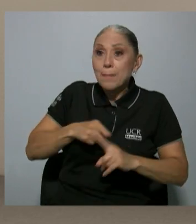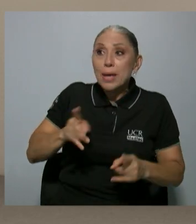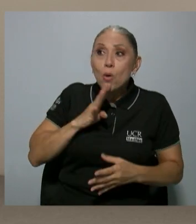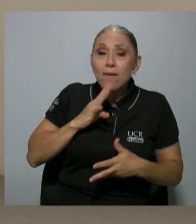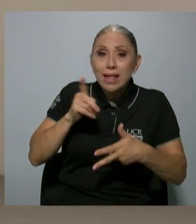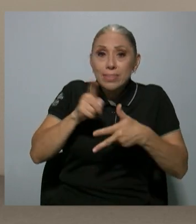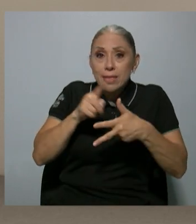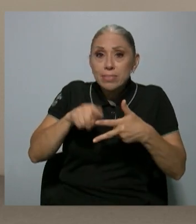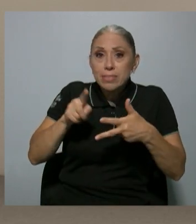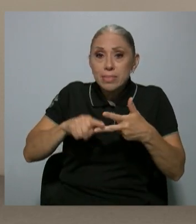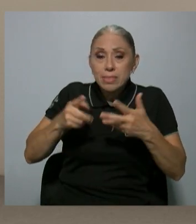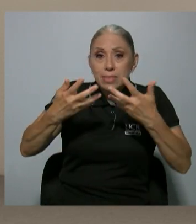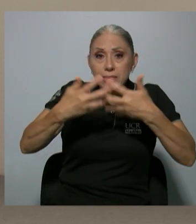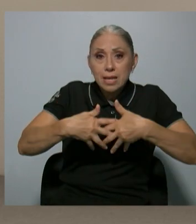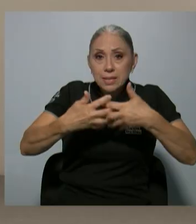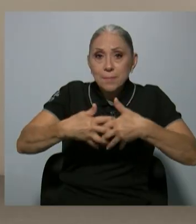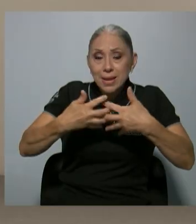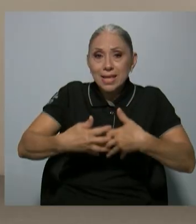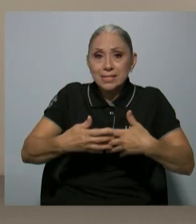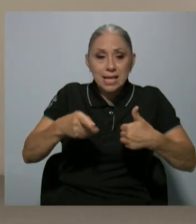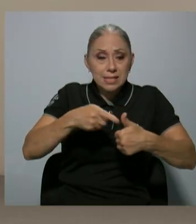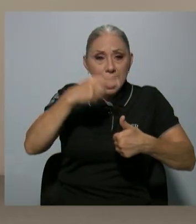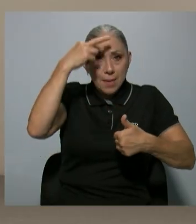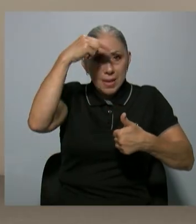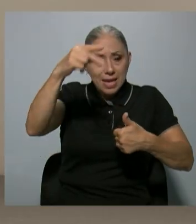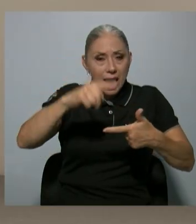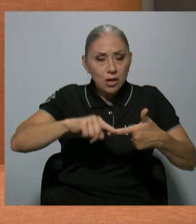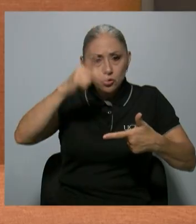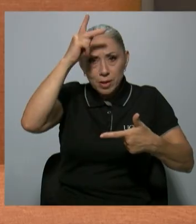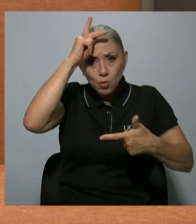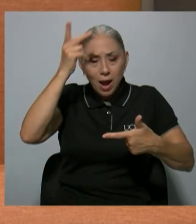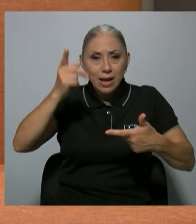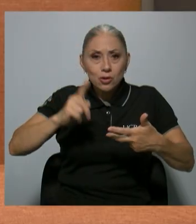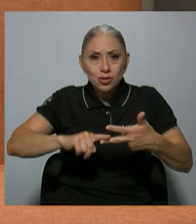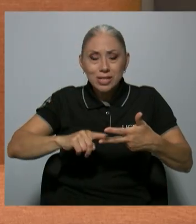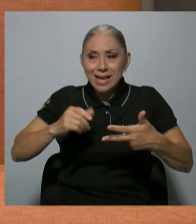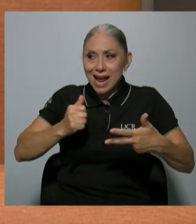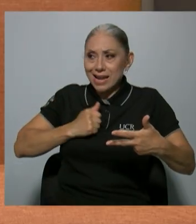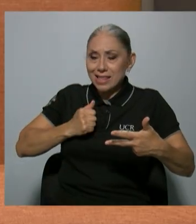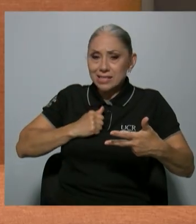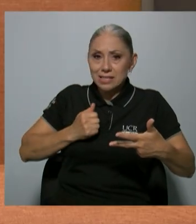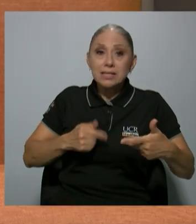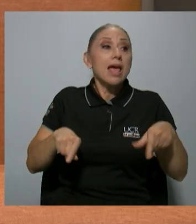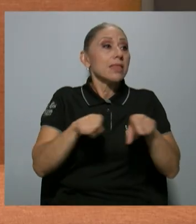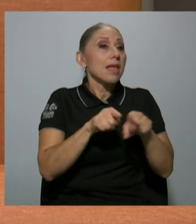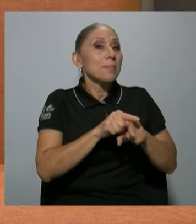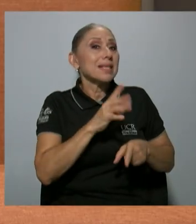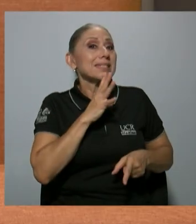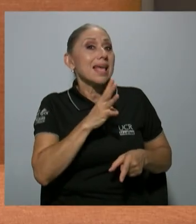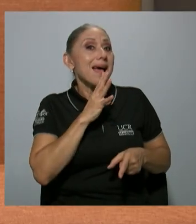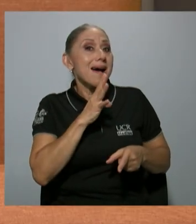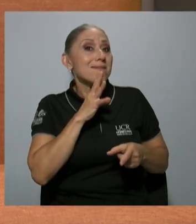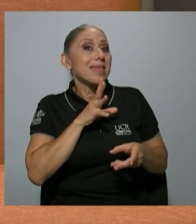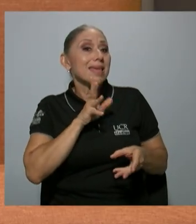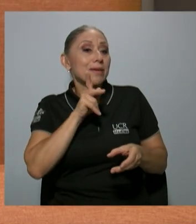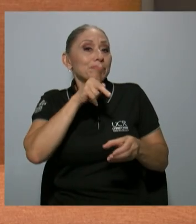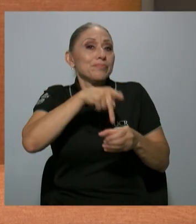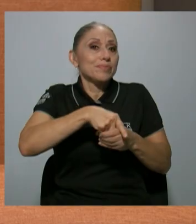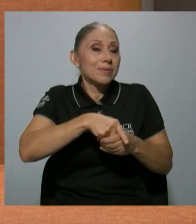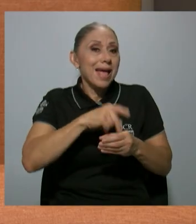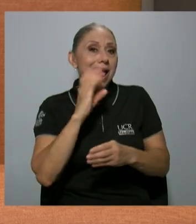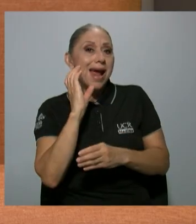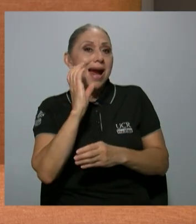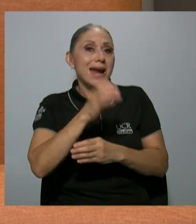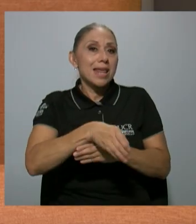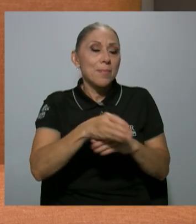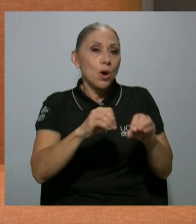de capitales mexicanos, peruanos. Incluso se habla de la incursión de crimen organizado, o sea, hay mucho, yo